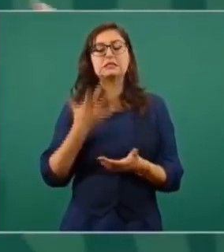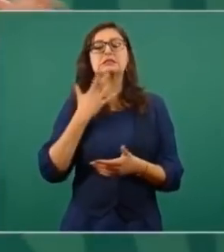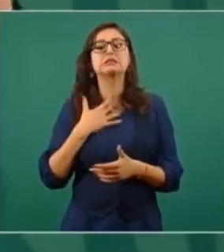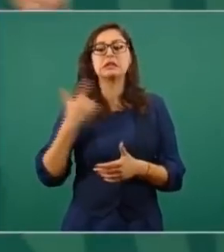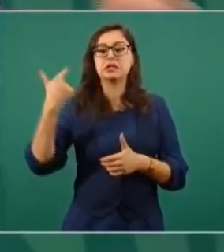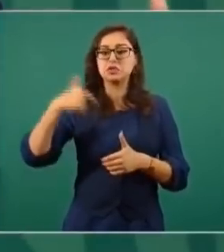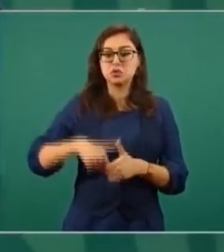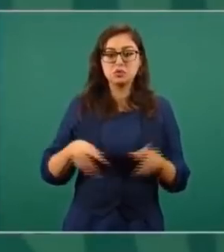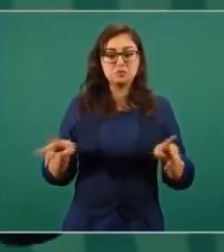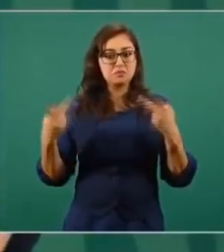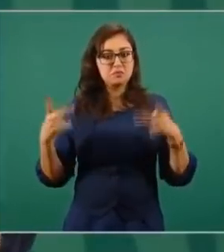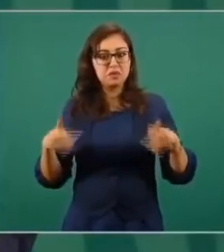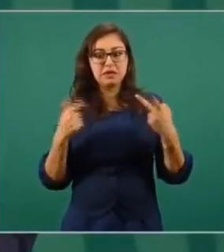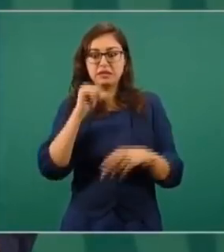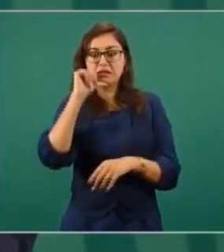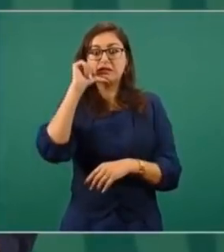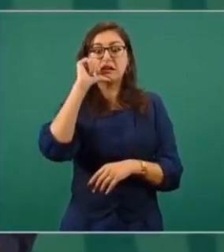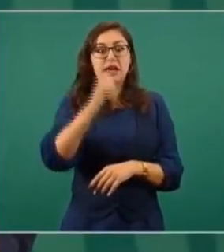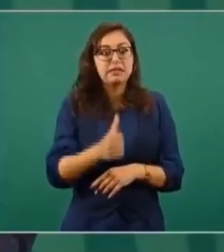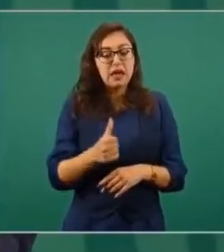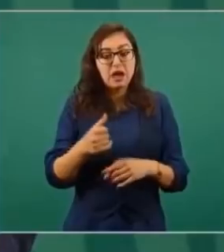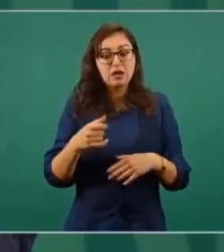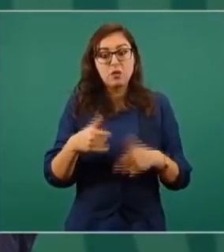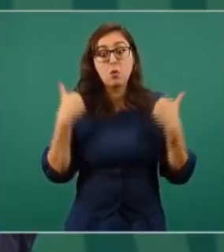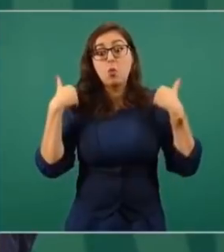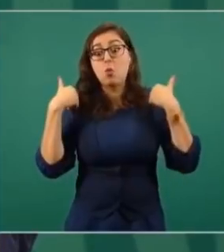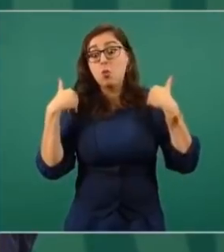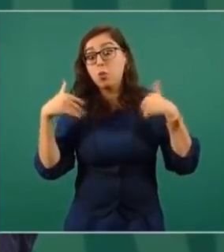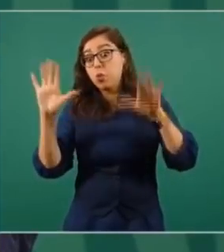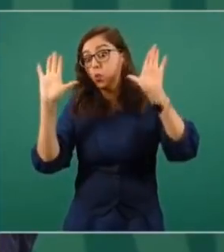de que no nos vendan gasolina?